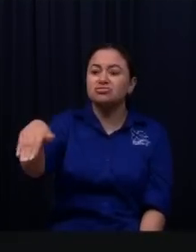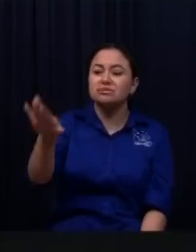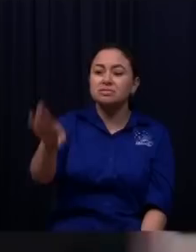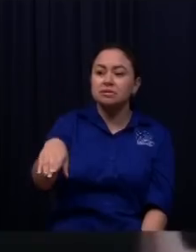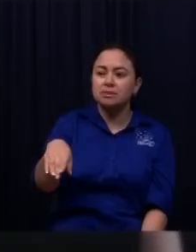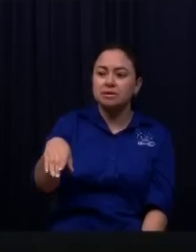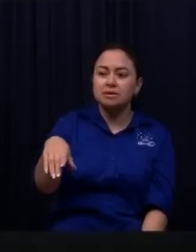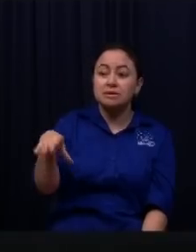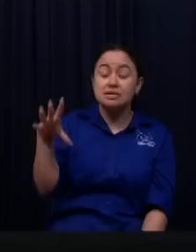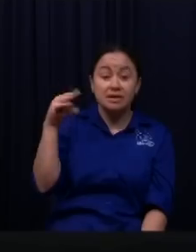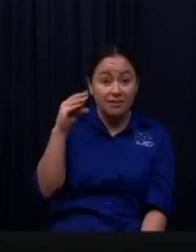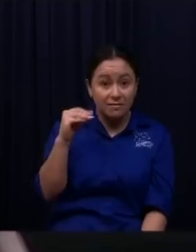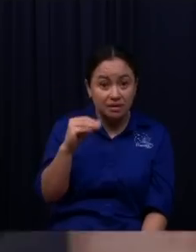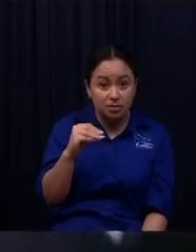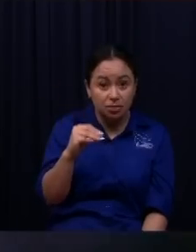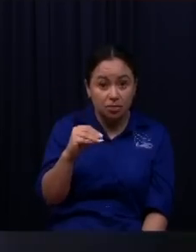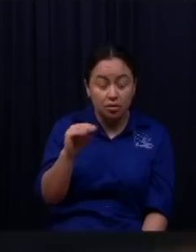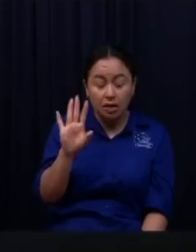perdón,